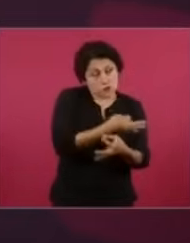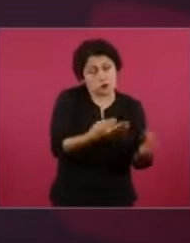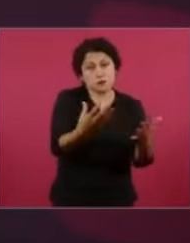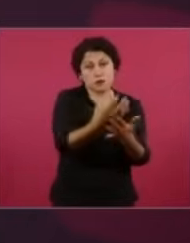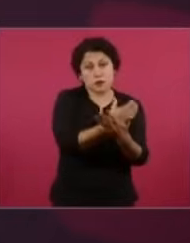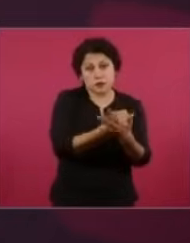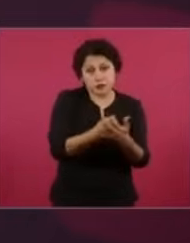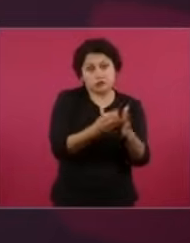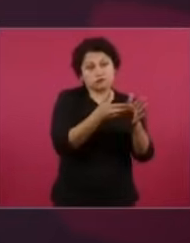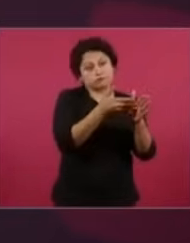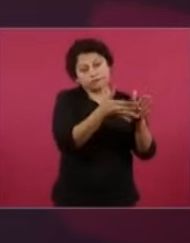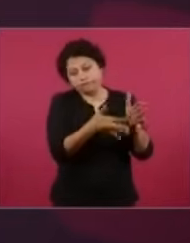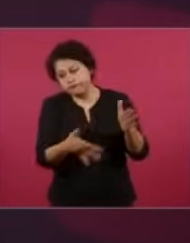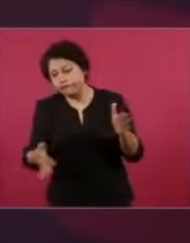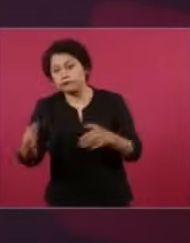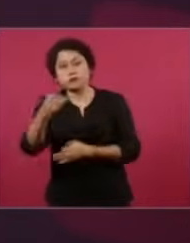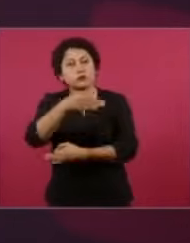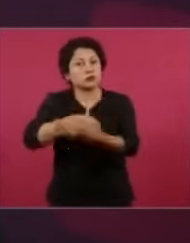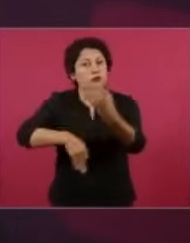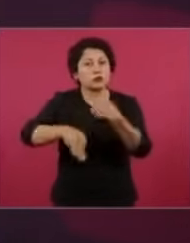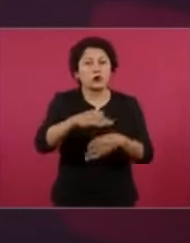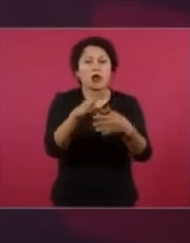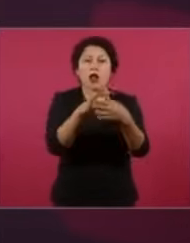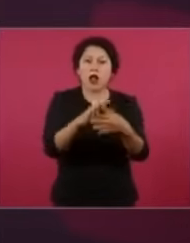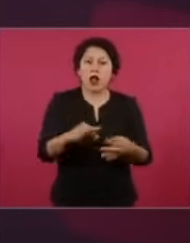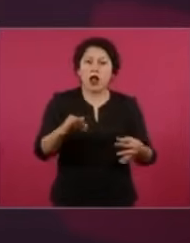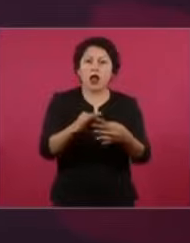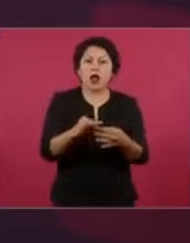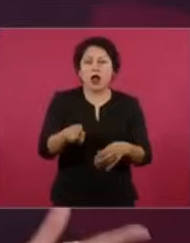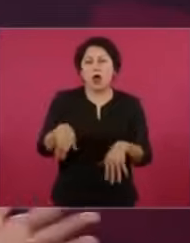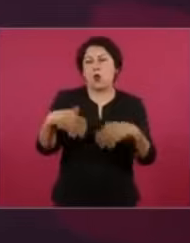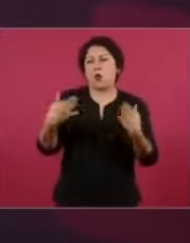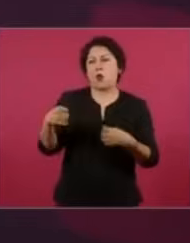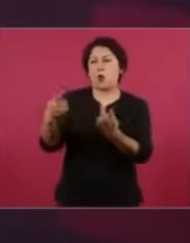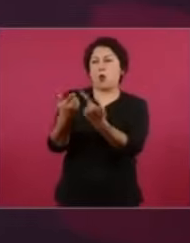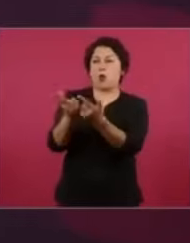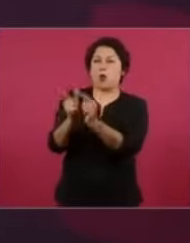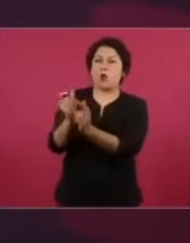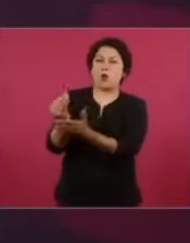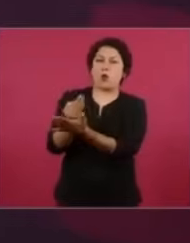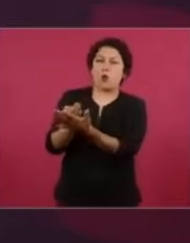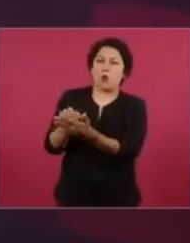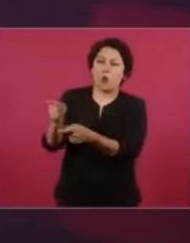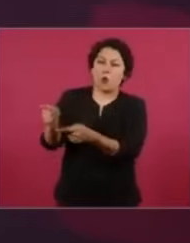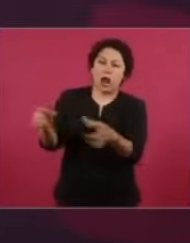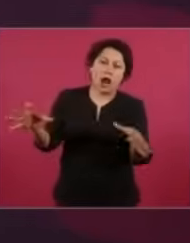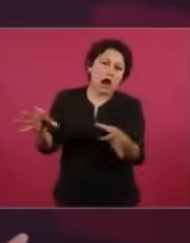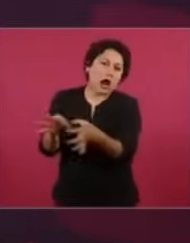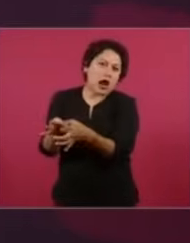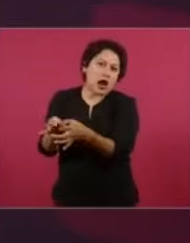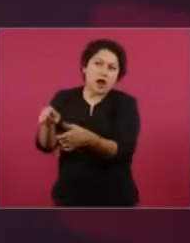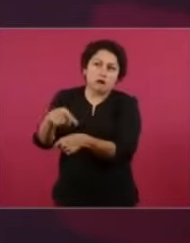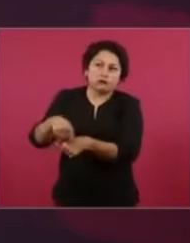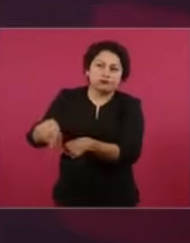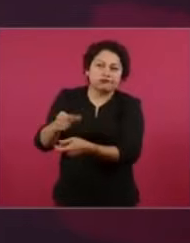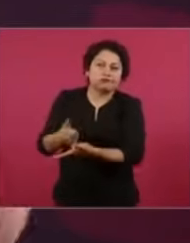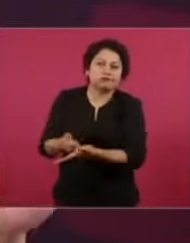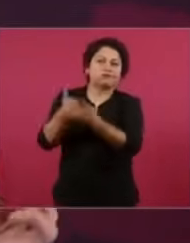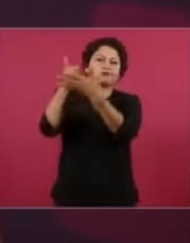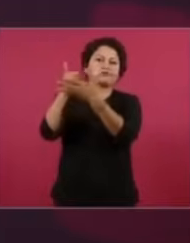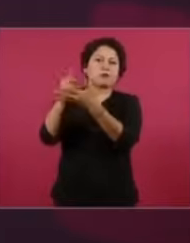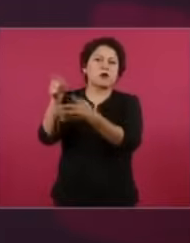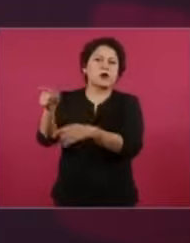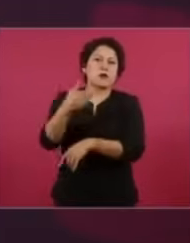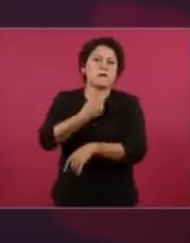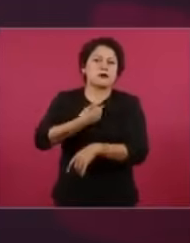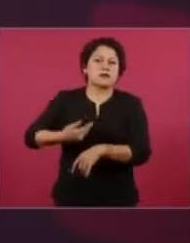torno a que con el triunfo de Morena y sus aliados vendrían las reformas del presidente López Obrador, lo cual primero dijeron